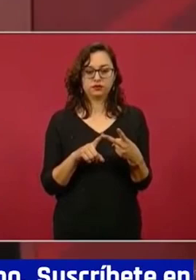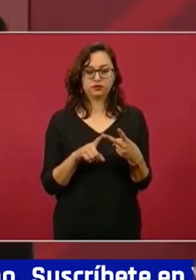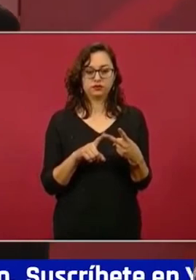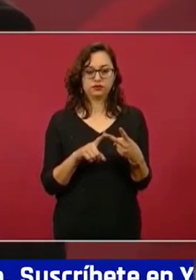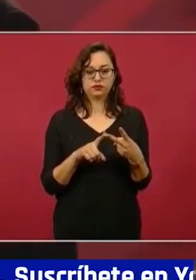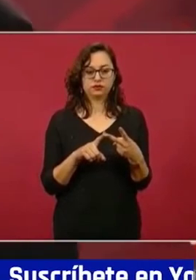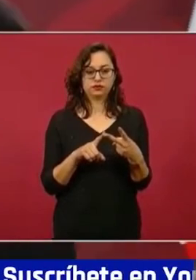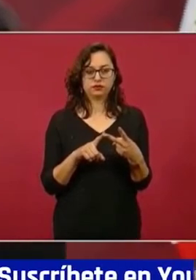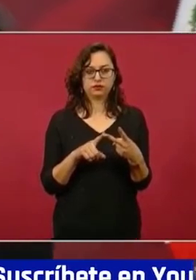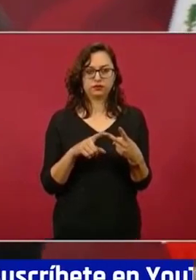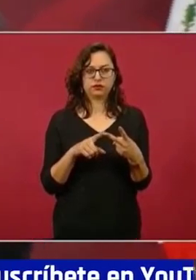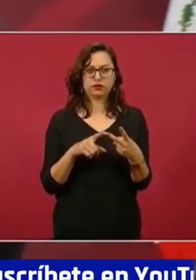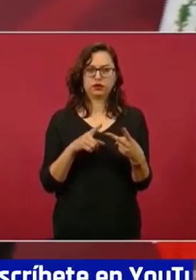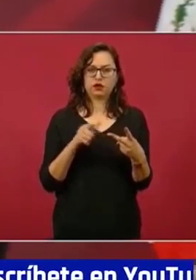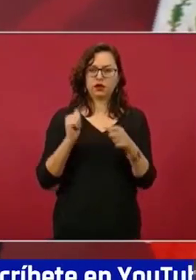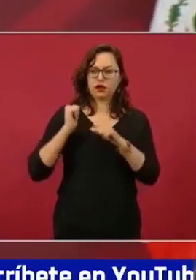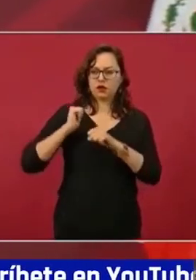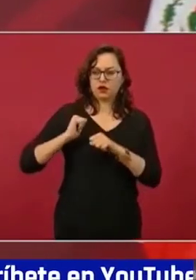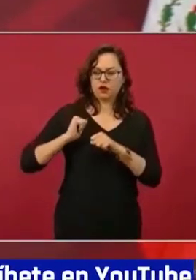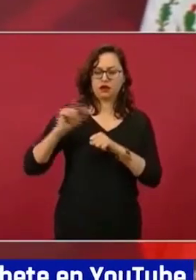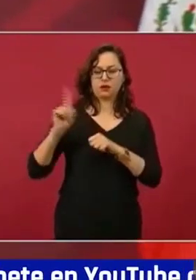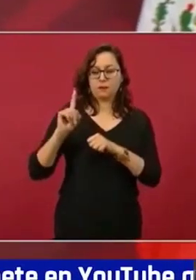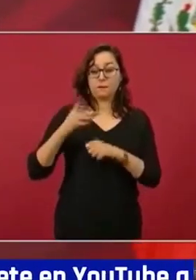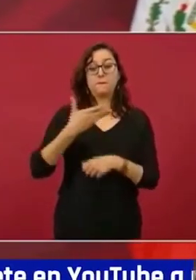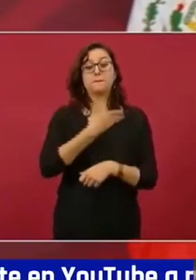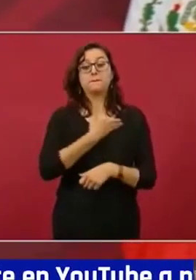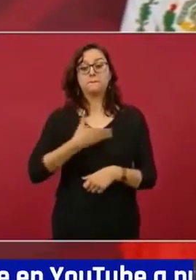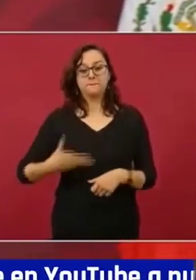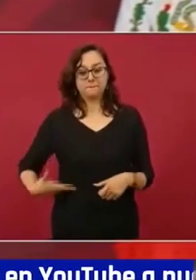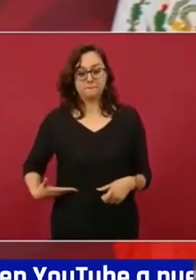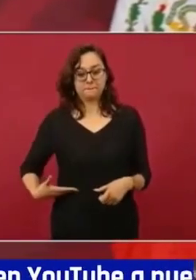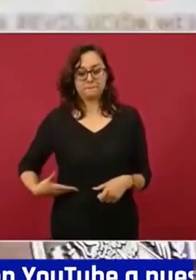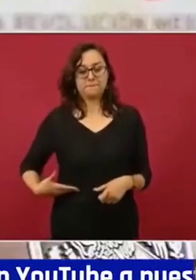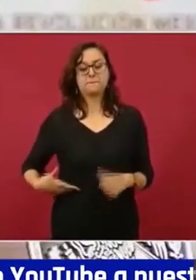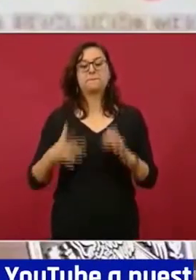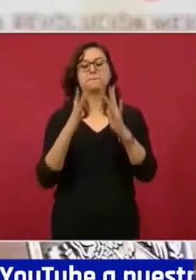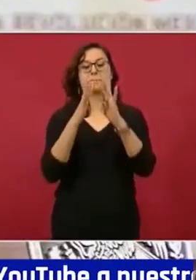sí, presidente de Francia,